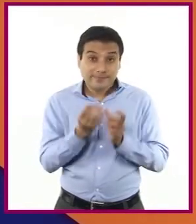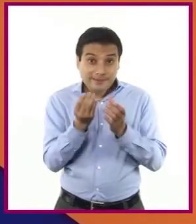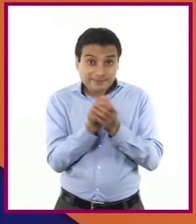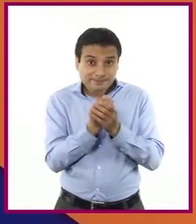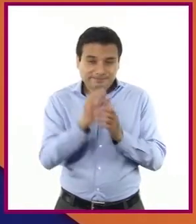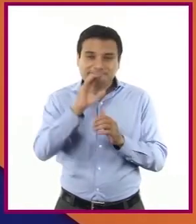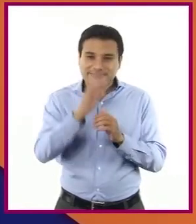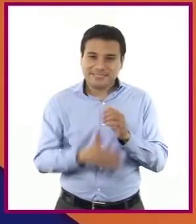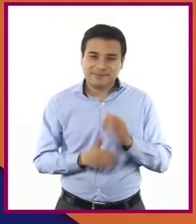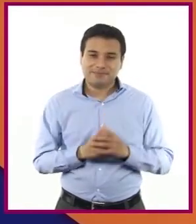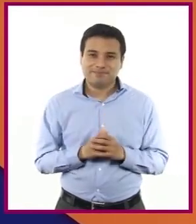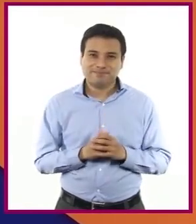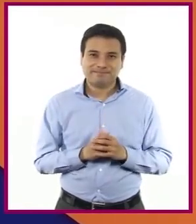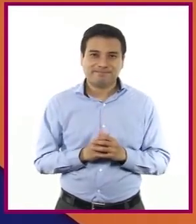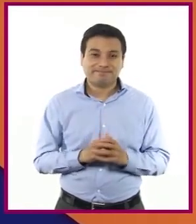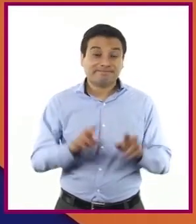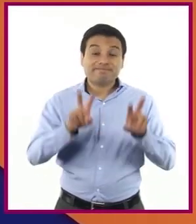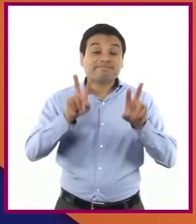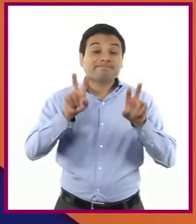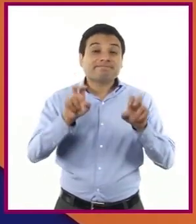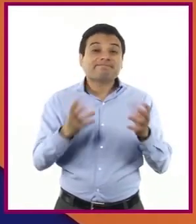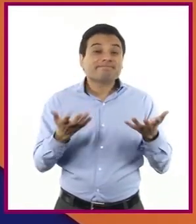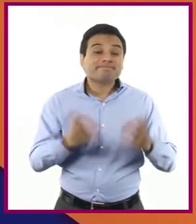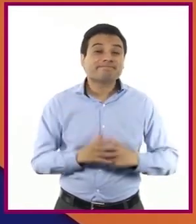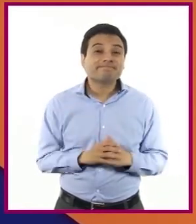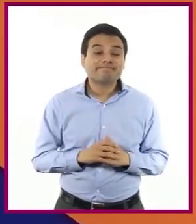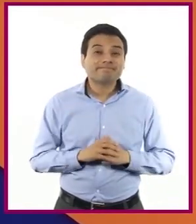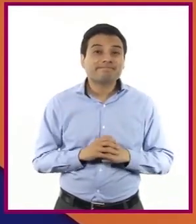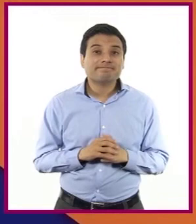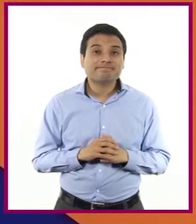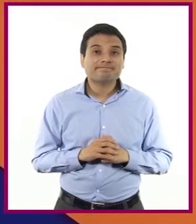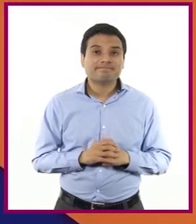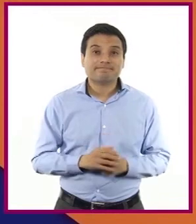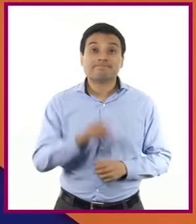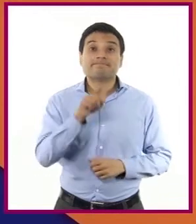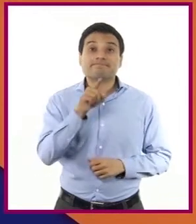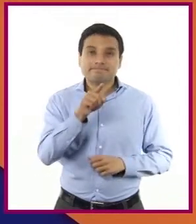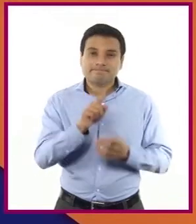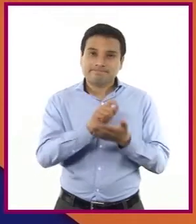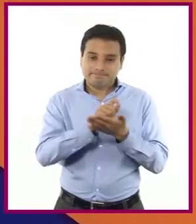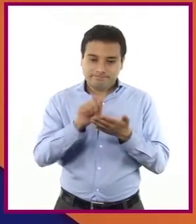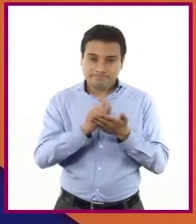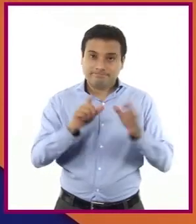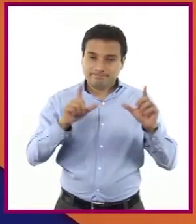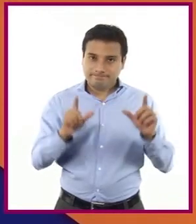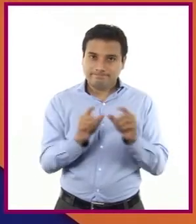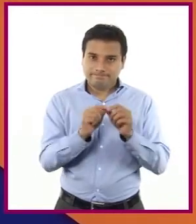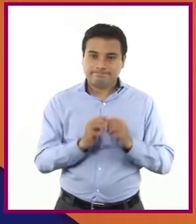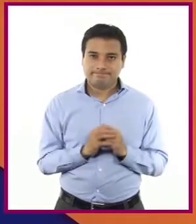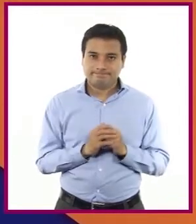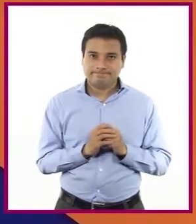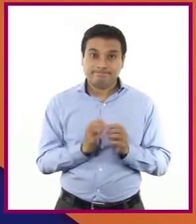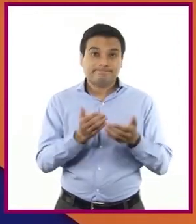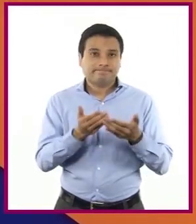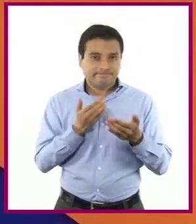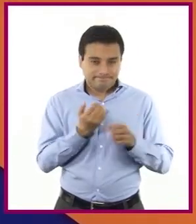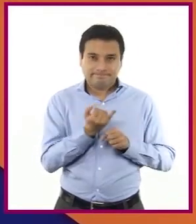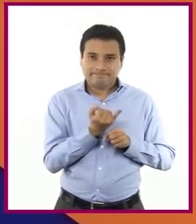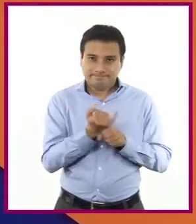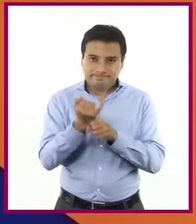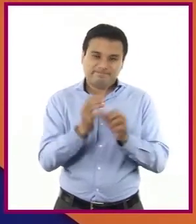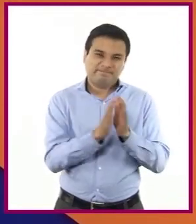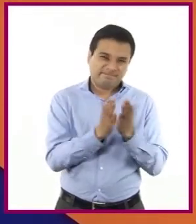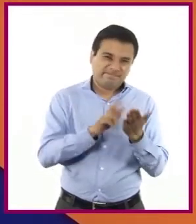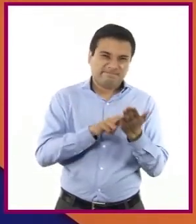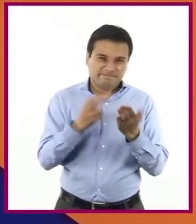esta sesión en la que vimos el aprendizaje esperado. Elabora resúmenes que integren la información de varias